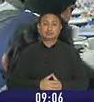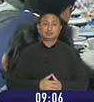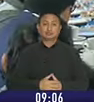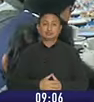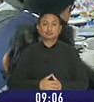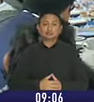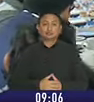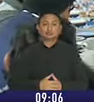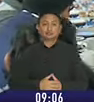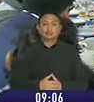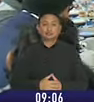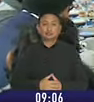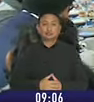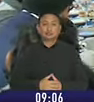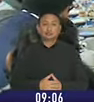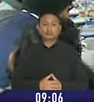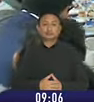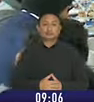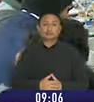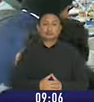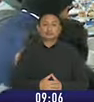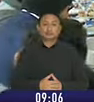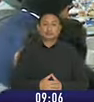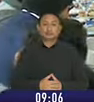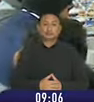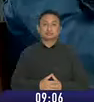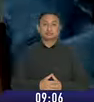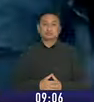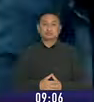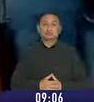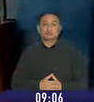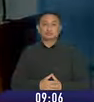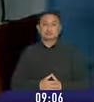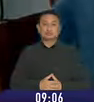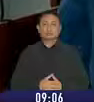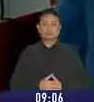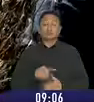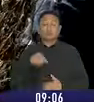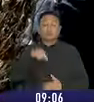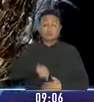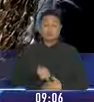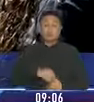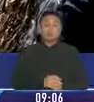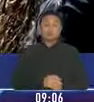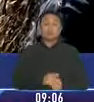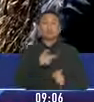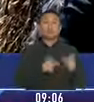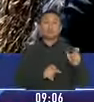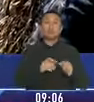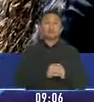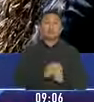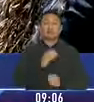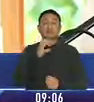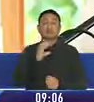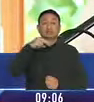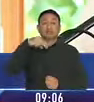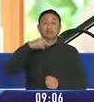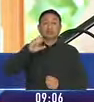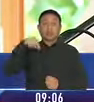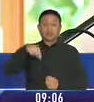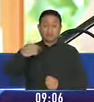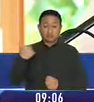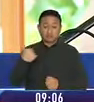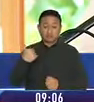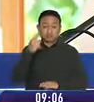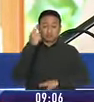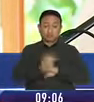estar donde tú estás Y para ello una vez que los miembros del Consejo Nacional electoral CN ella tienen en sus manos el